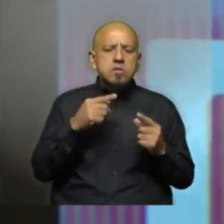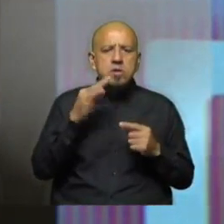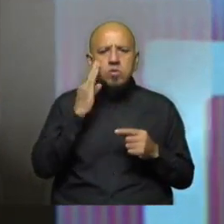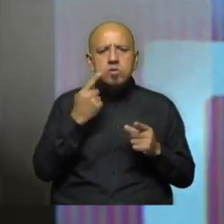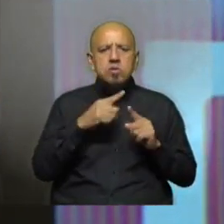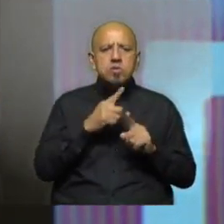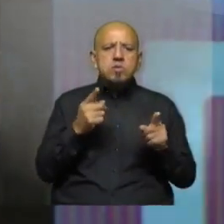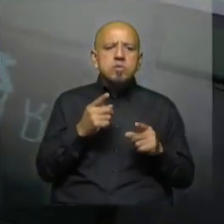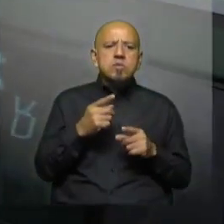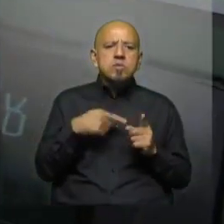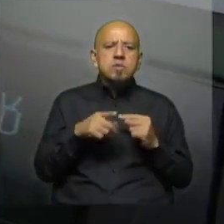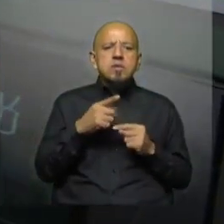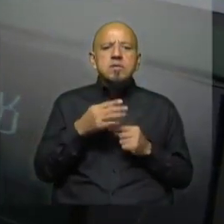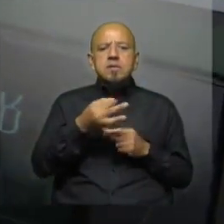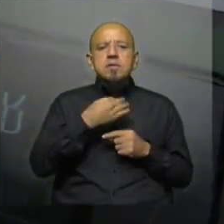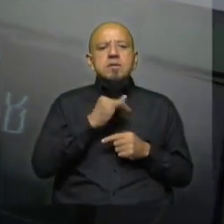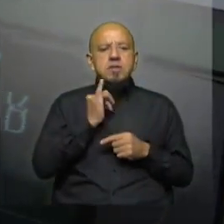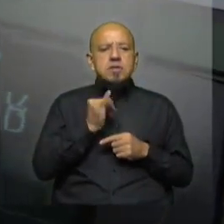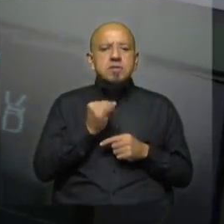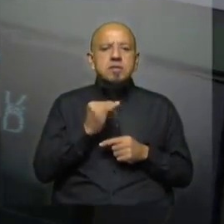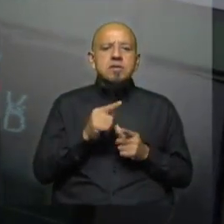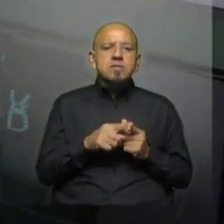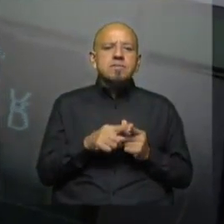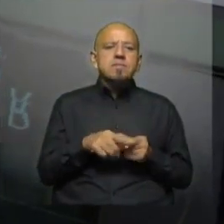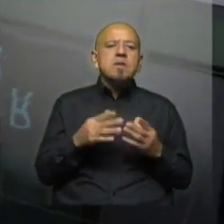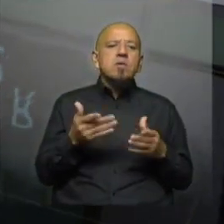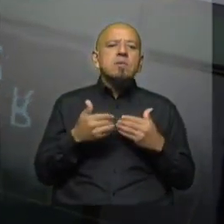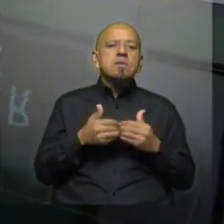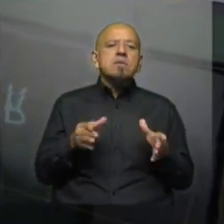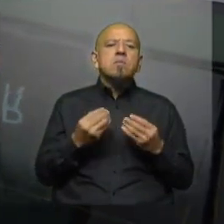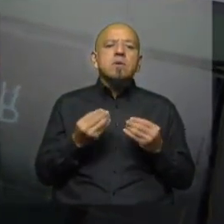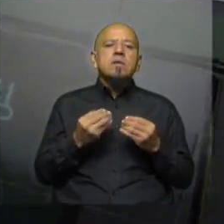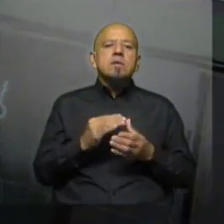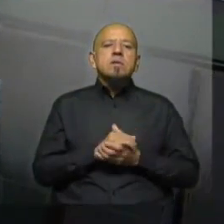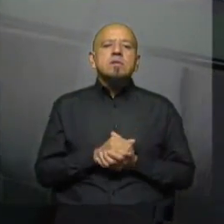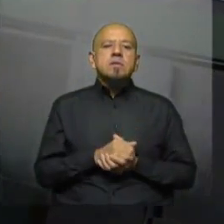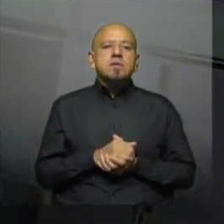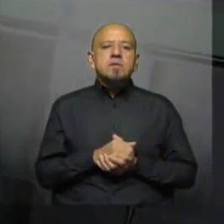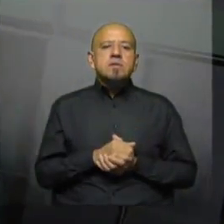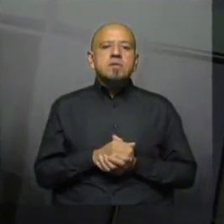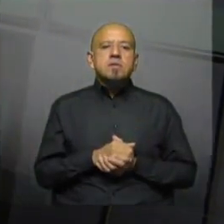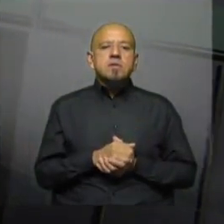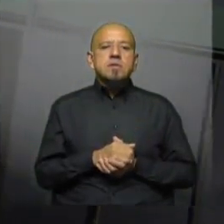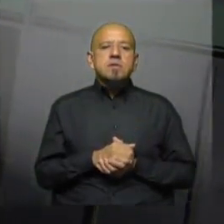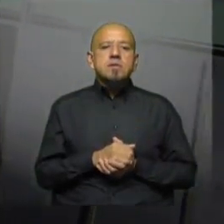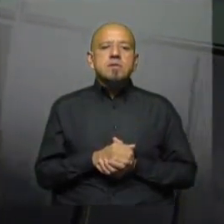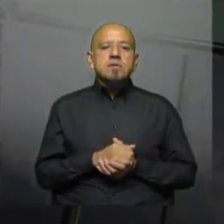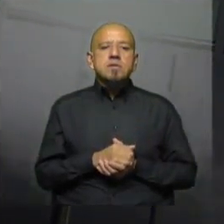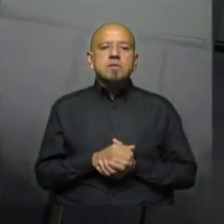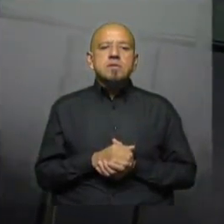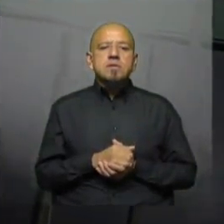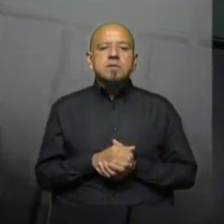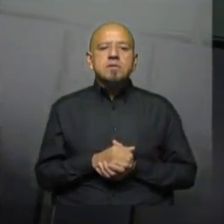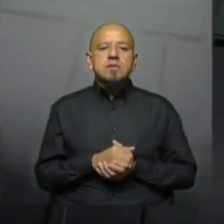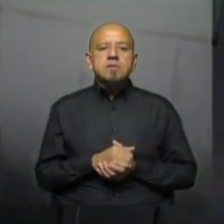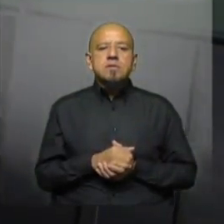encanta porque me dices. A ver, ¿por cuál arranca? Sí, información. Bueno, Sebastián Moreira, muchas gracias por estar hoy así, acá. ¿No?